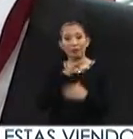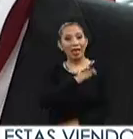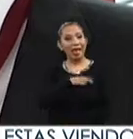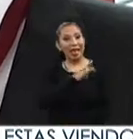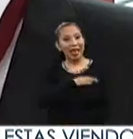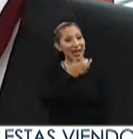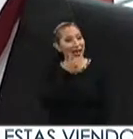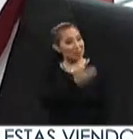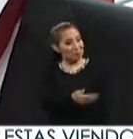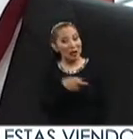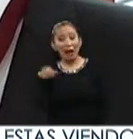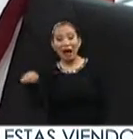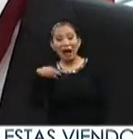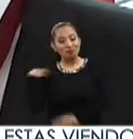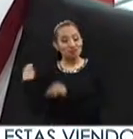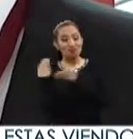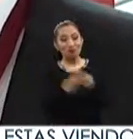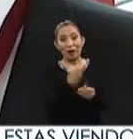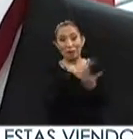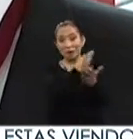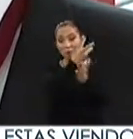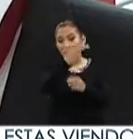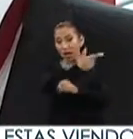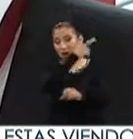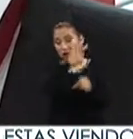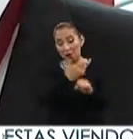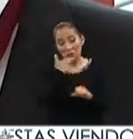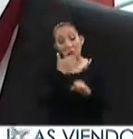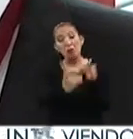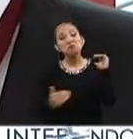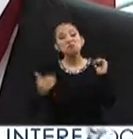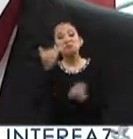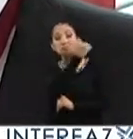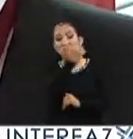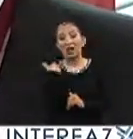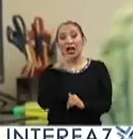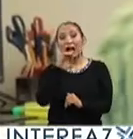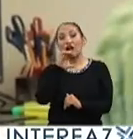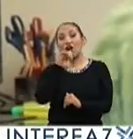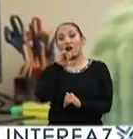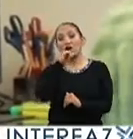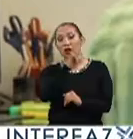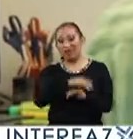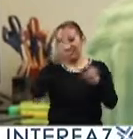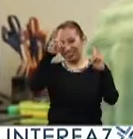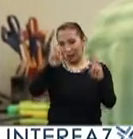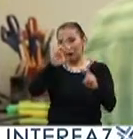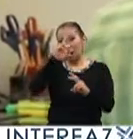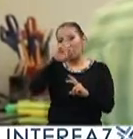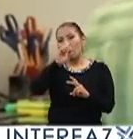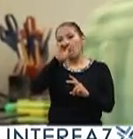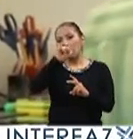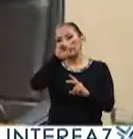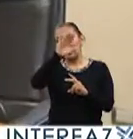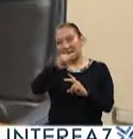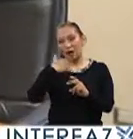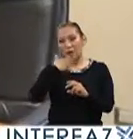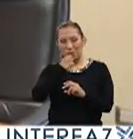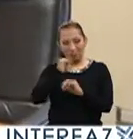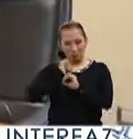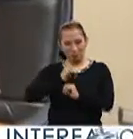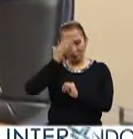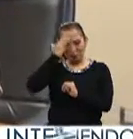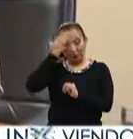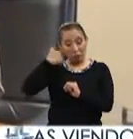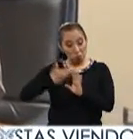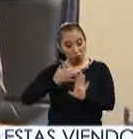agrado que recibiremos este Premio Nacional al Mérito Ecológico. En el tema de robótica, el rector comentó que